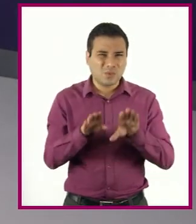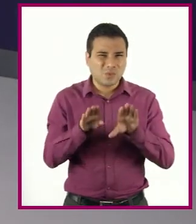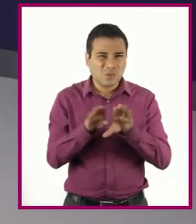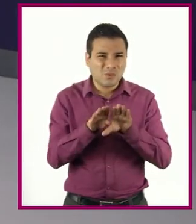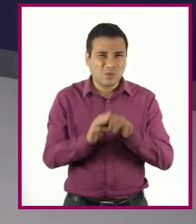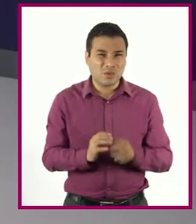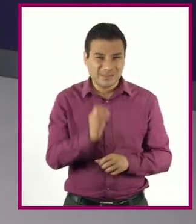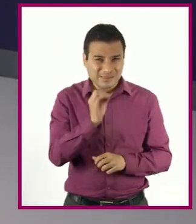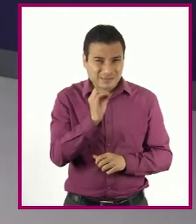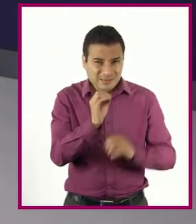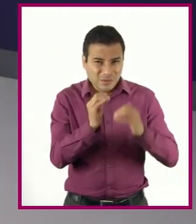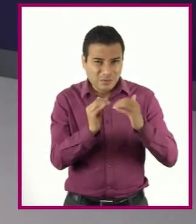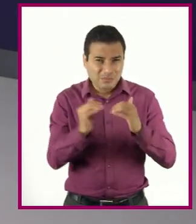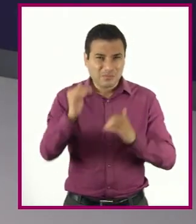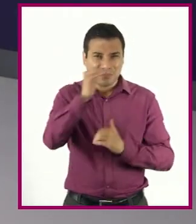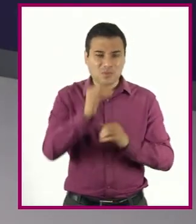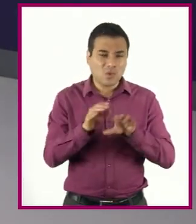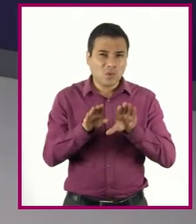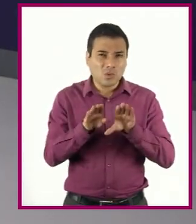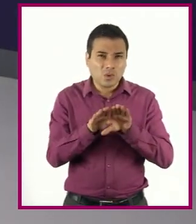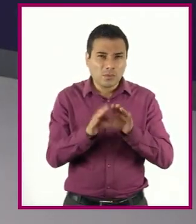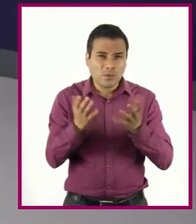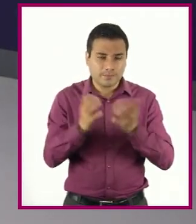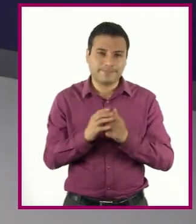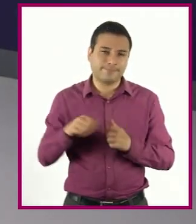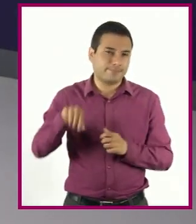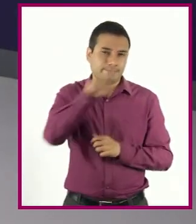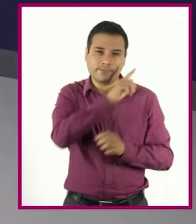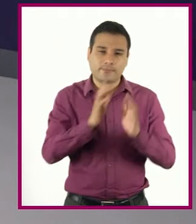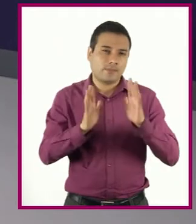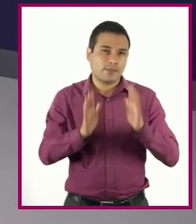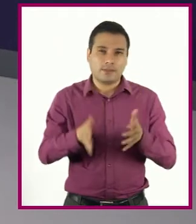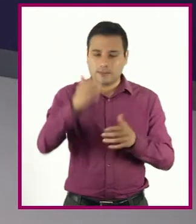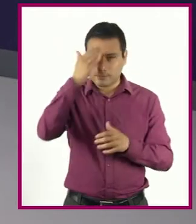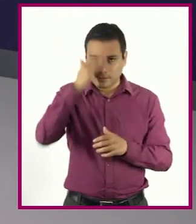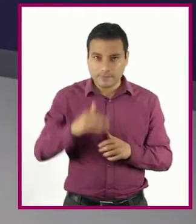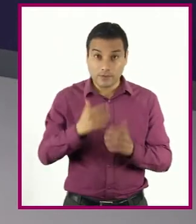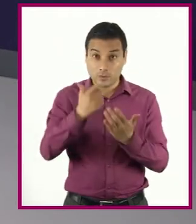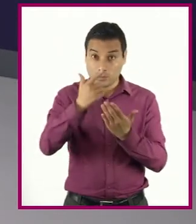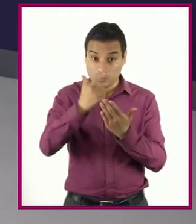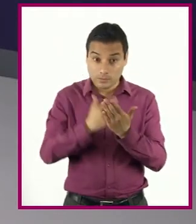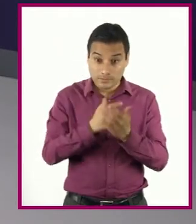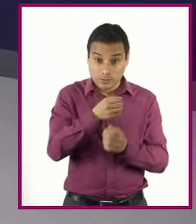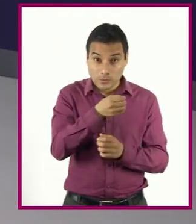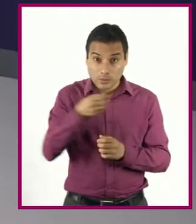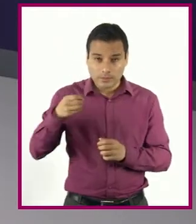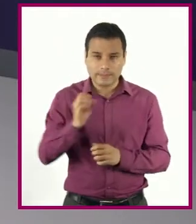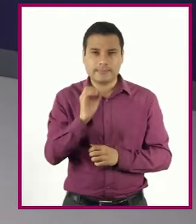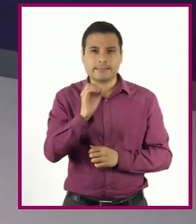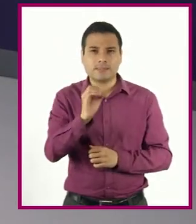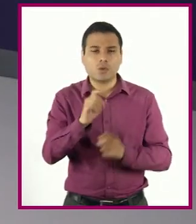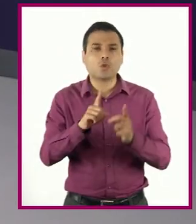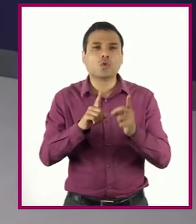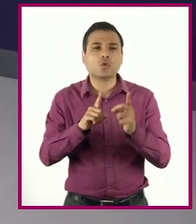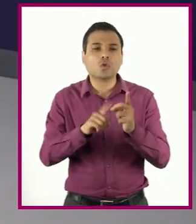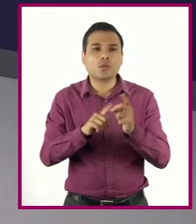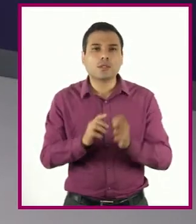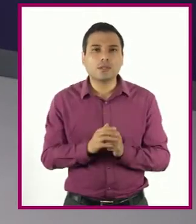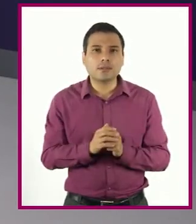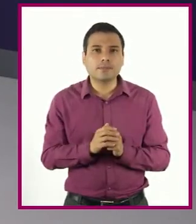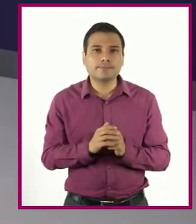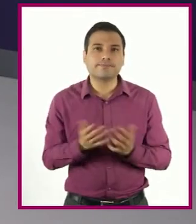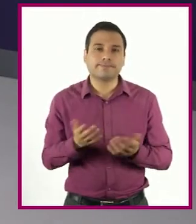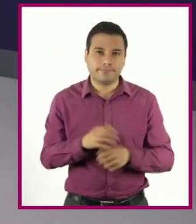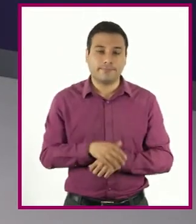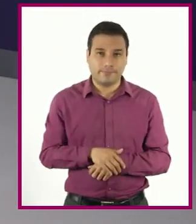mayor? Ustedes ya saben que en las relaciones de orden, el 0 se sitúa a la derecha del 6